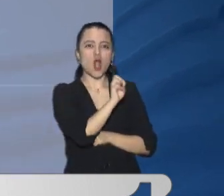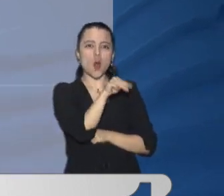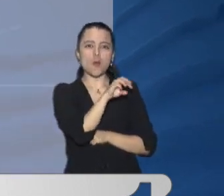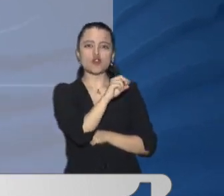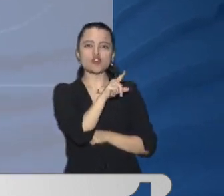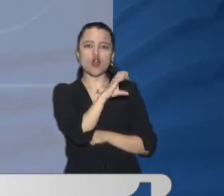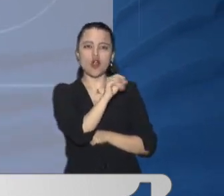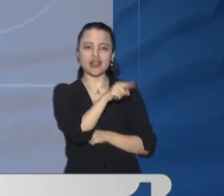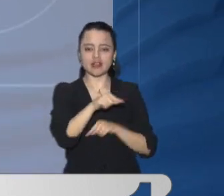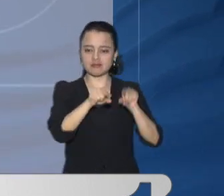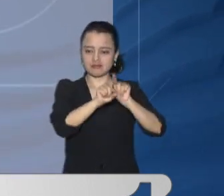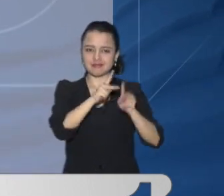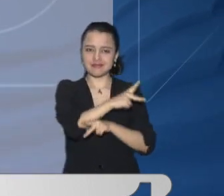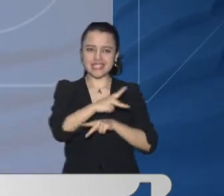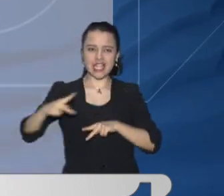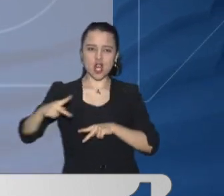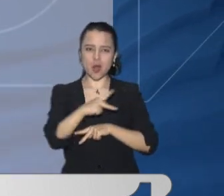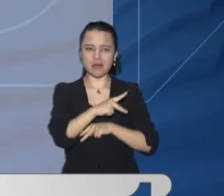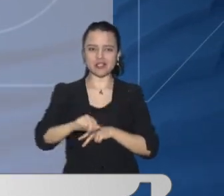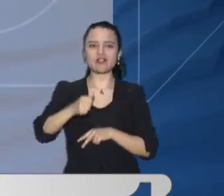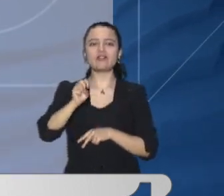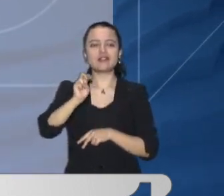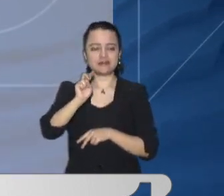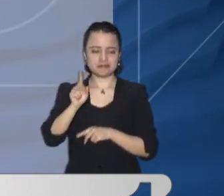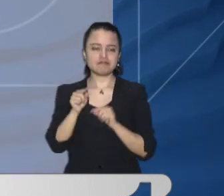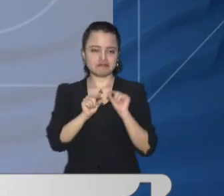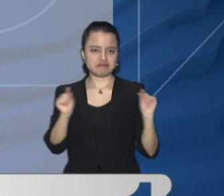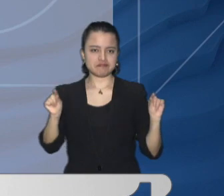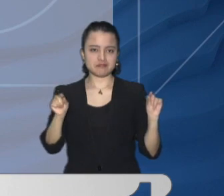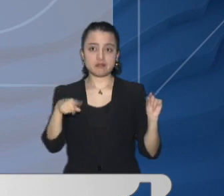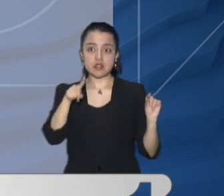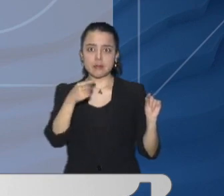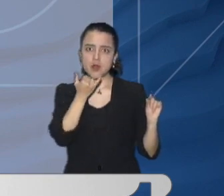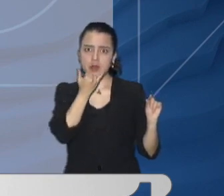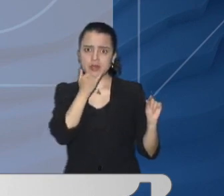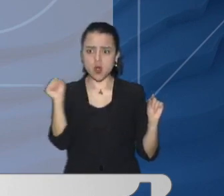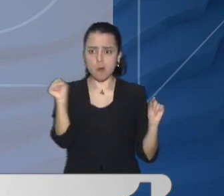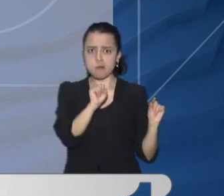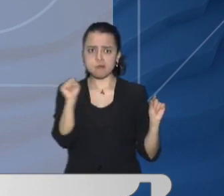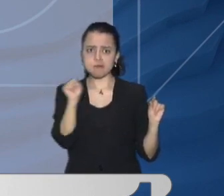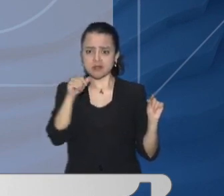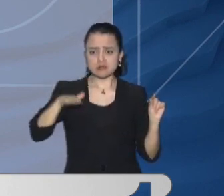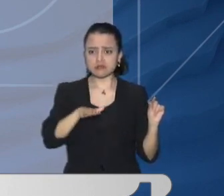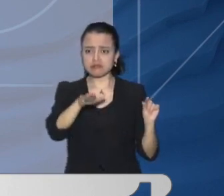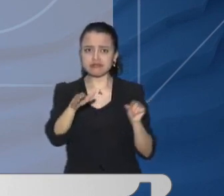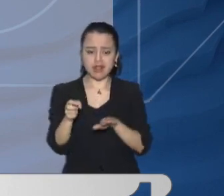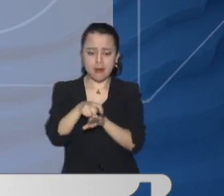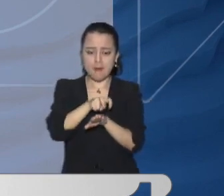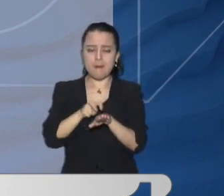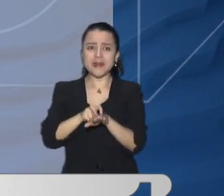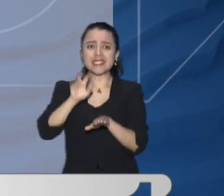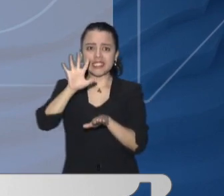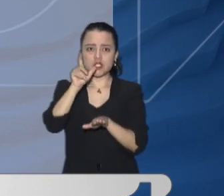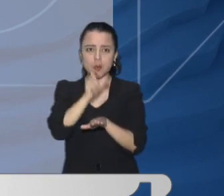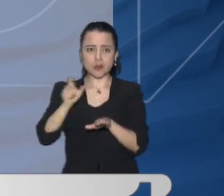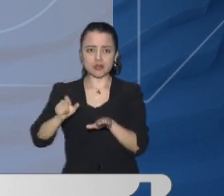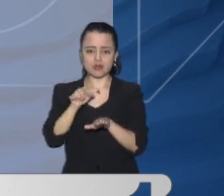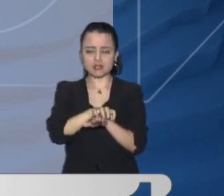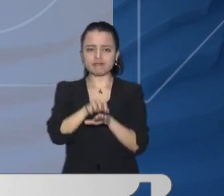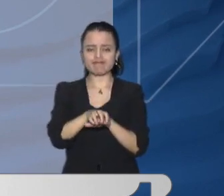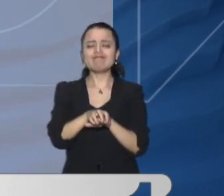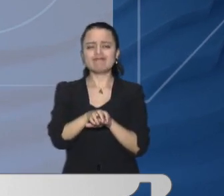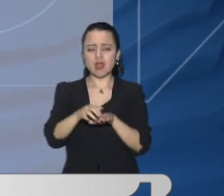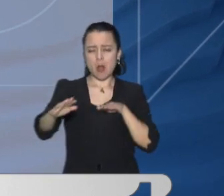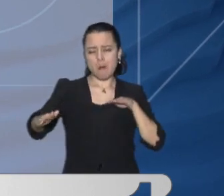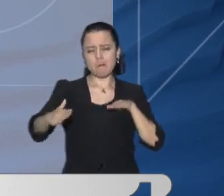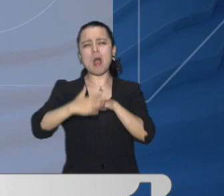colisionó un tractocamión con un vehículo particular que movilizaba 5 pasajeros. Como resultado de este accidente, 3